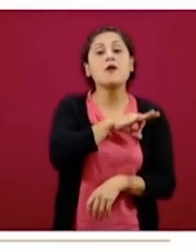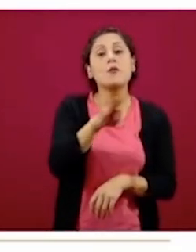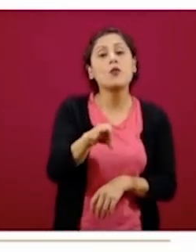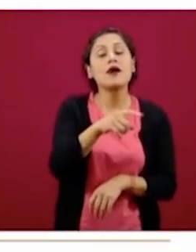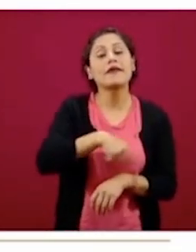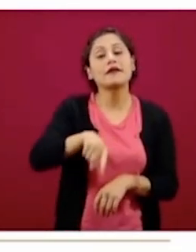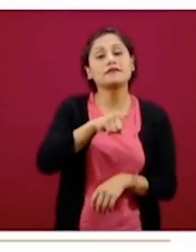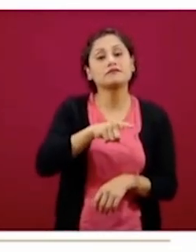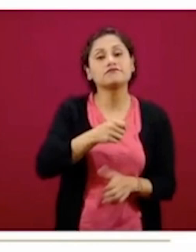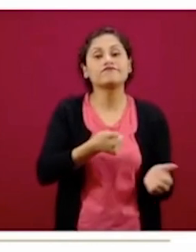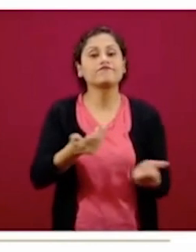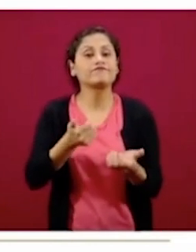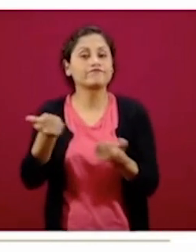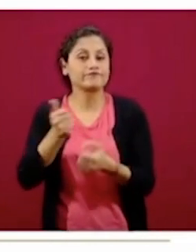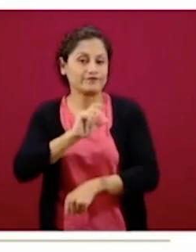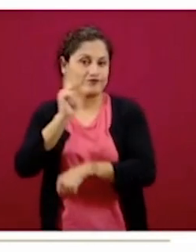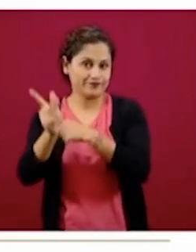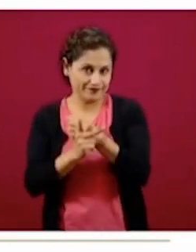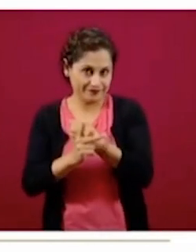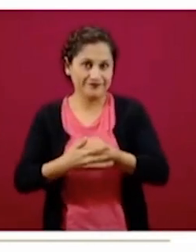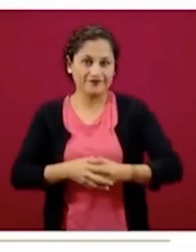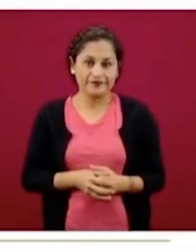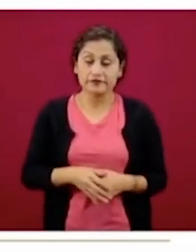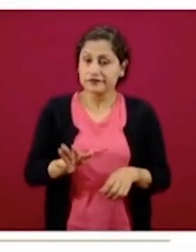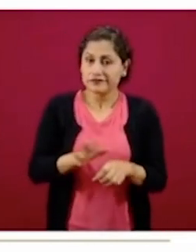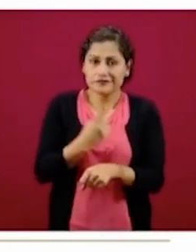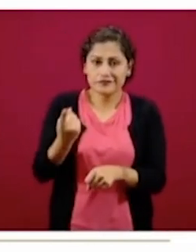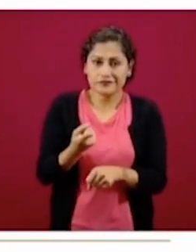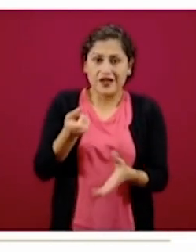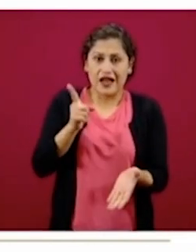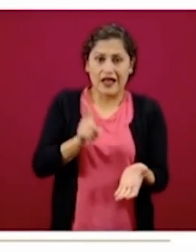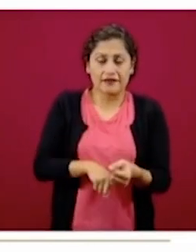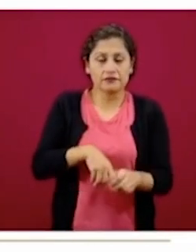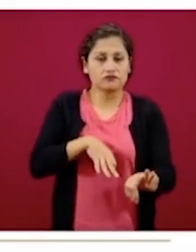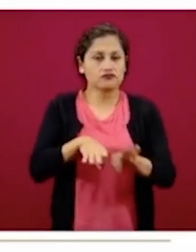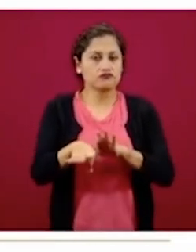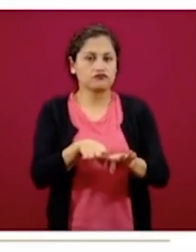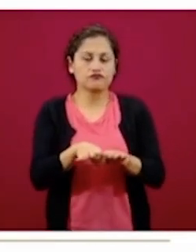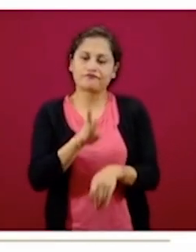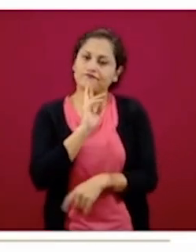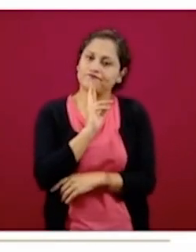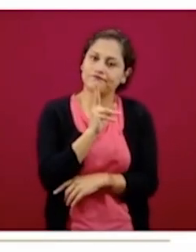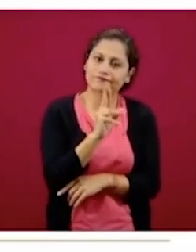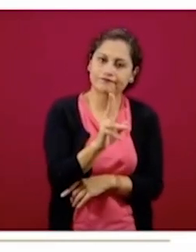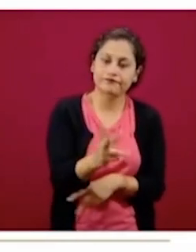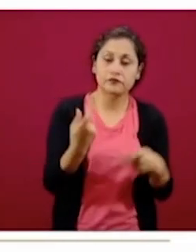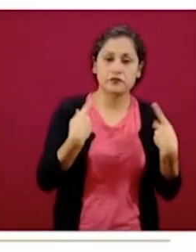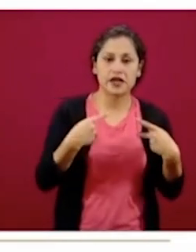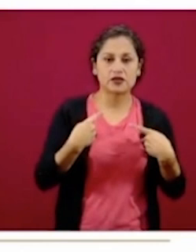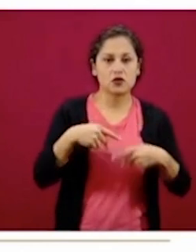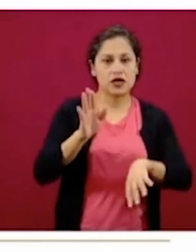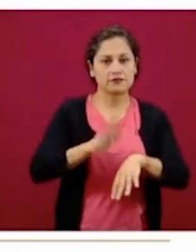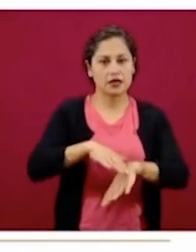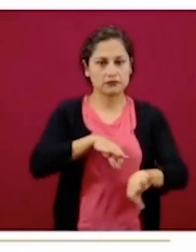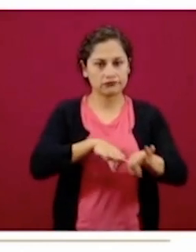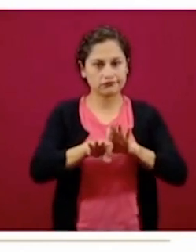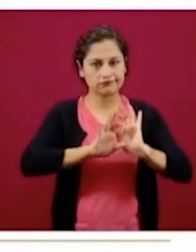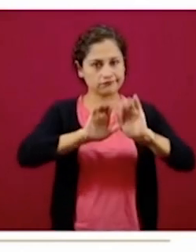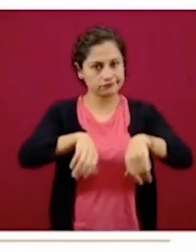eso significa crecimiento, significa mejores empleos, significan mejores condiciones en general para la economía mexicana.